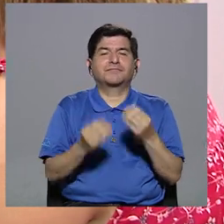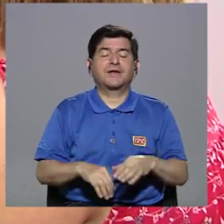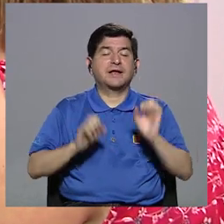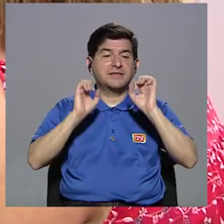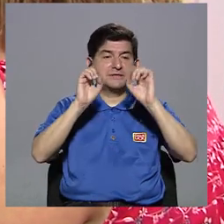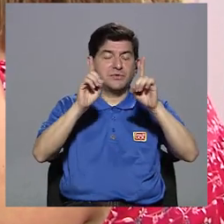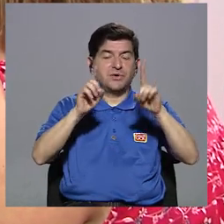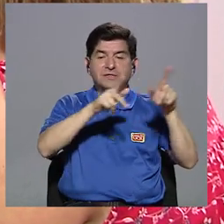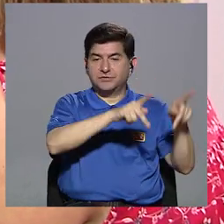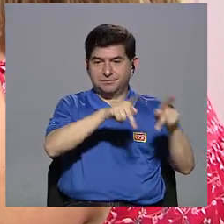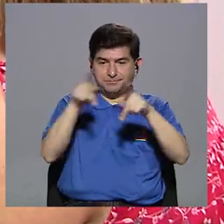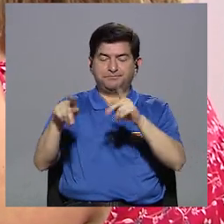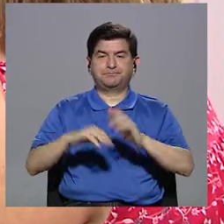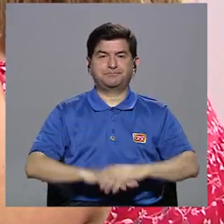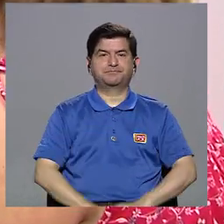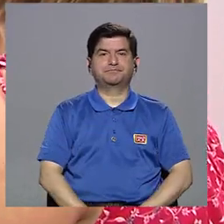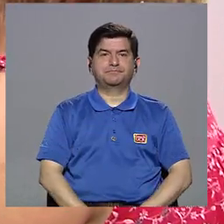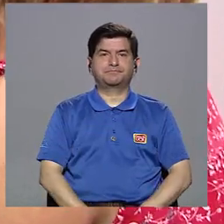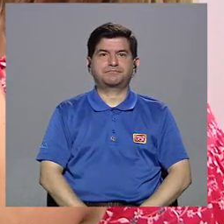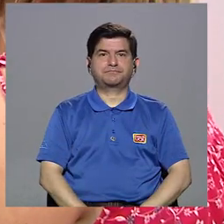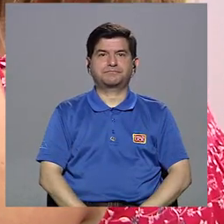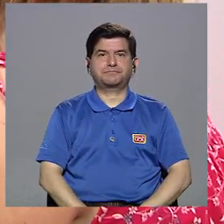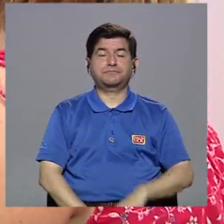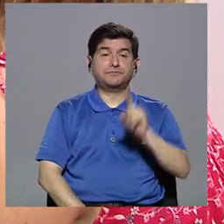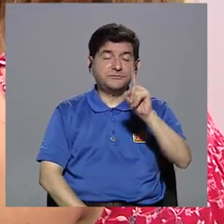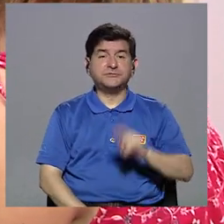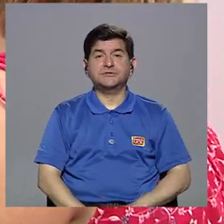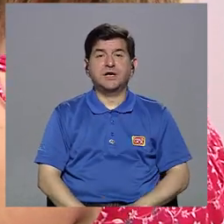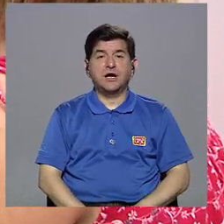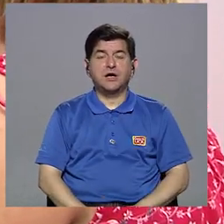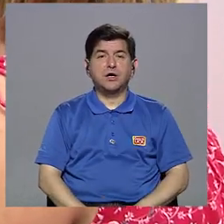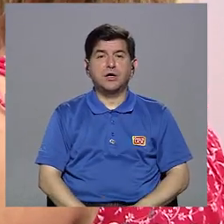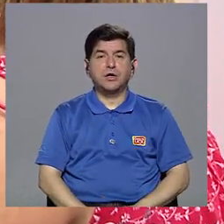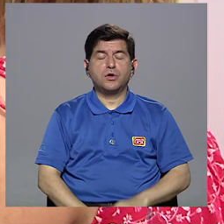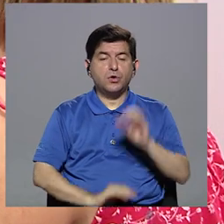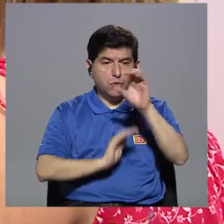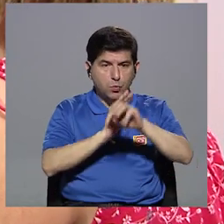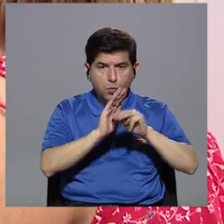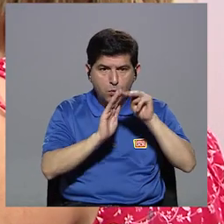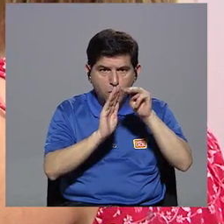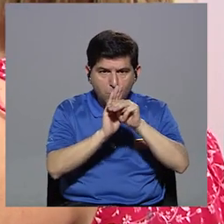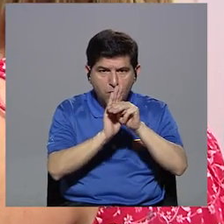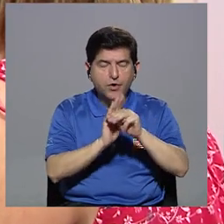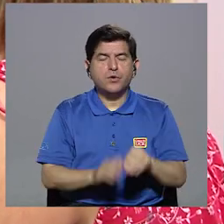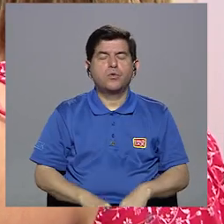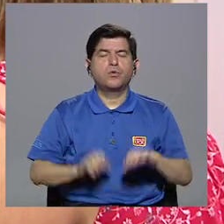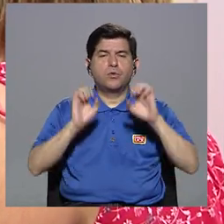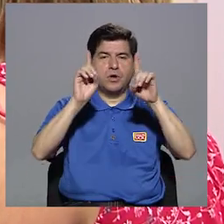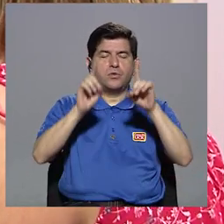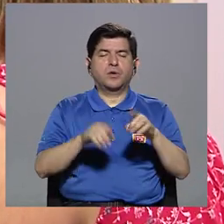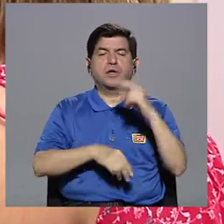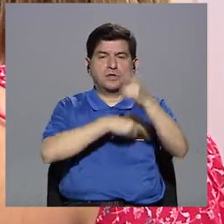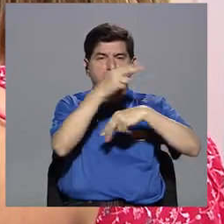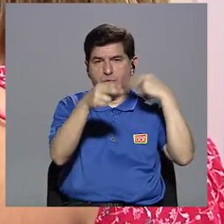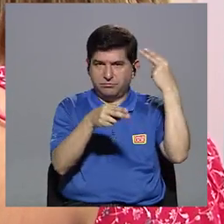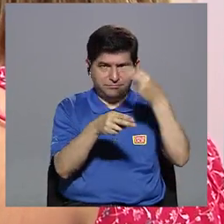hace es educar al paciente hay un currículo educativo universal